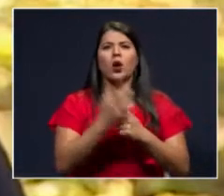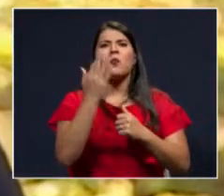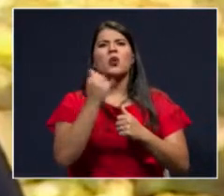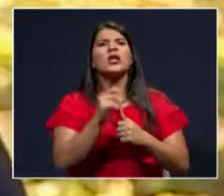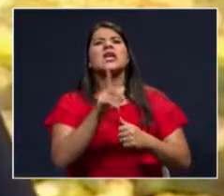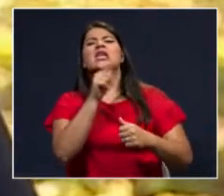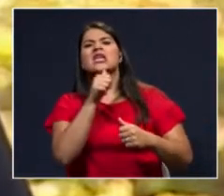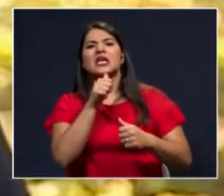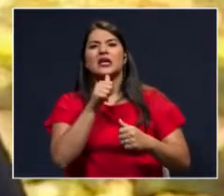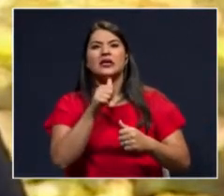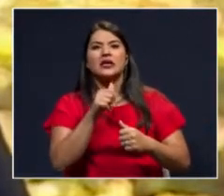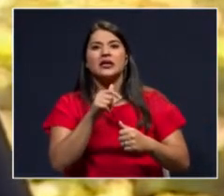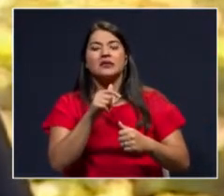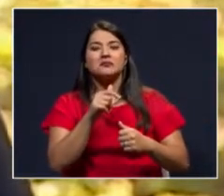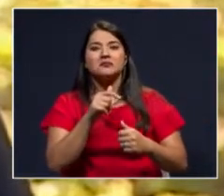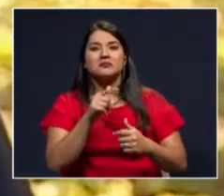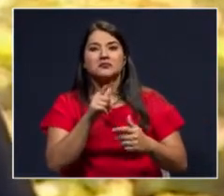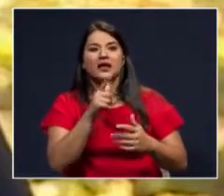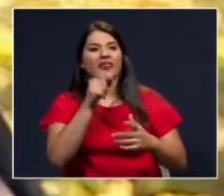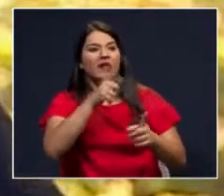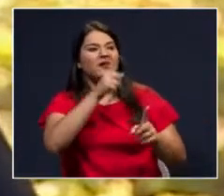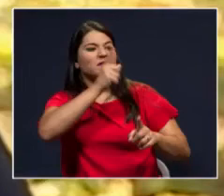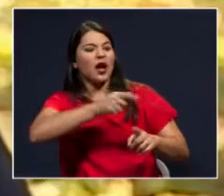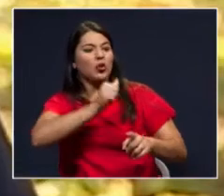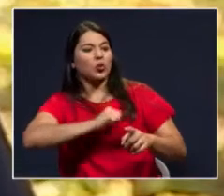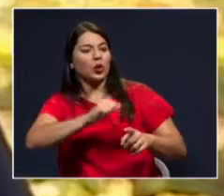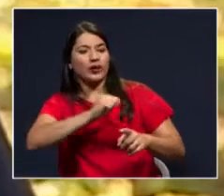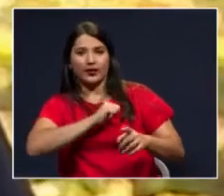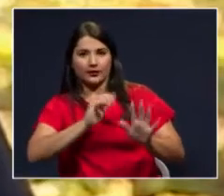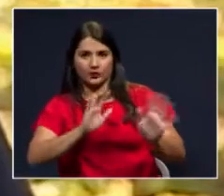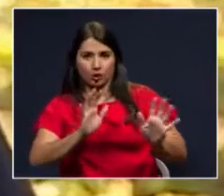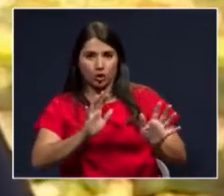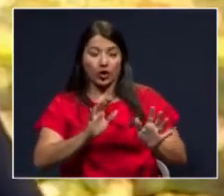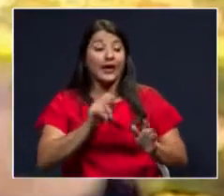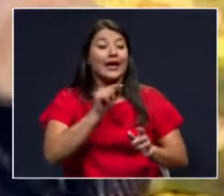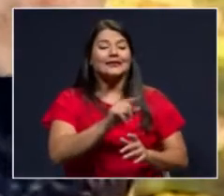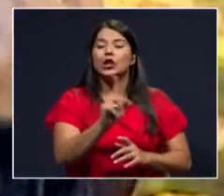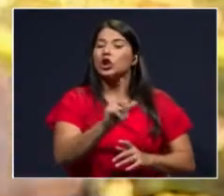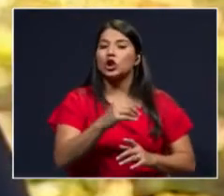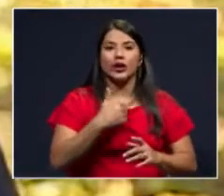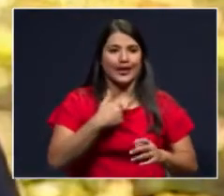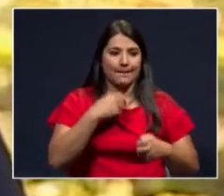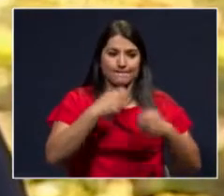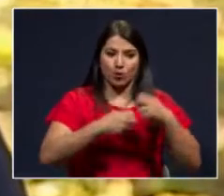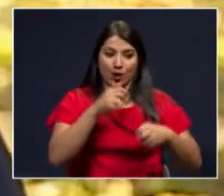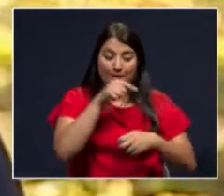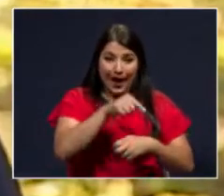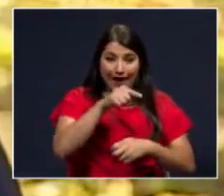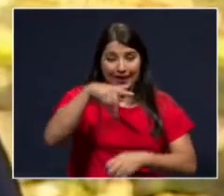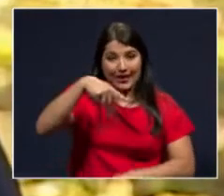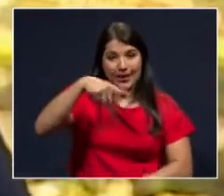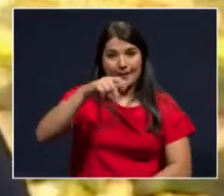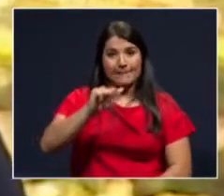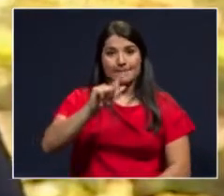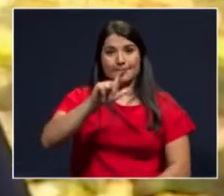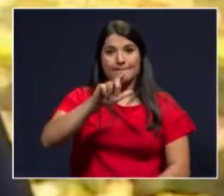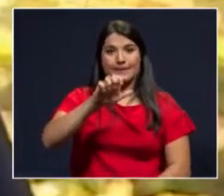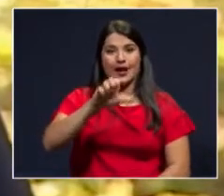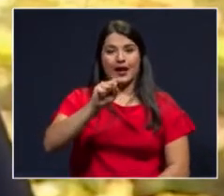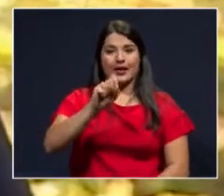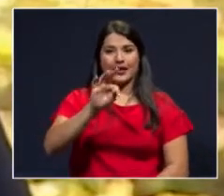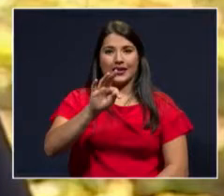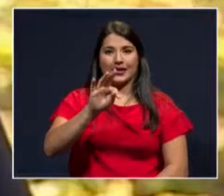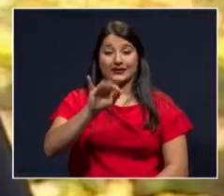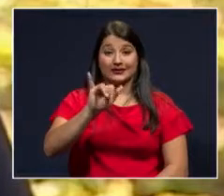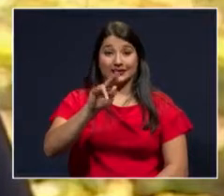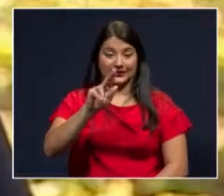palestina. Ella no tiene ningún problema con ellos. Fue tomada de Hebrón, fue trasladada al Ben Gurión. Hasta el